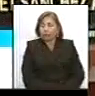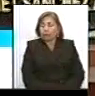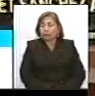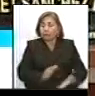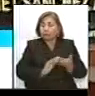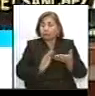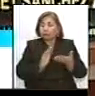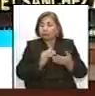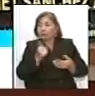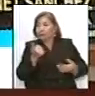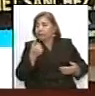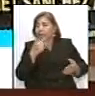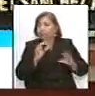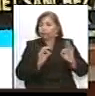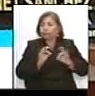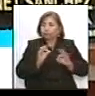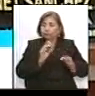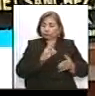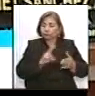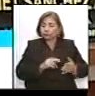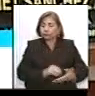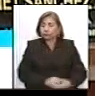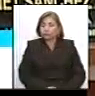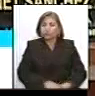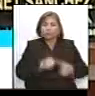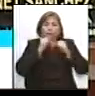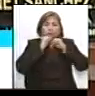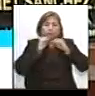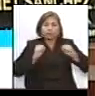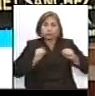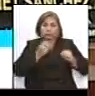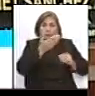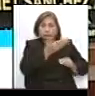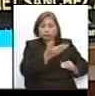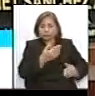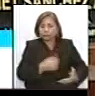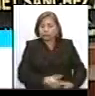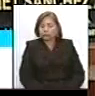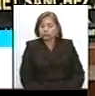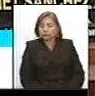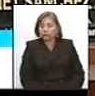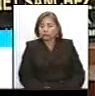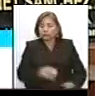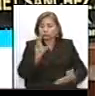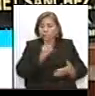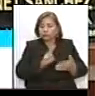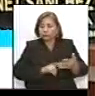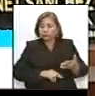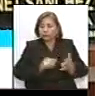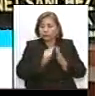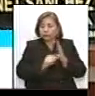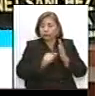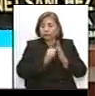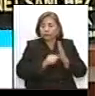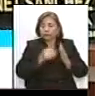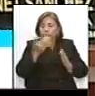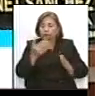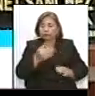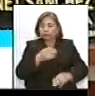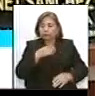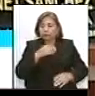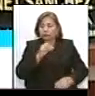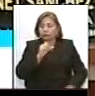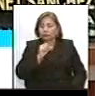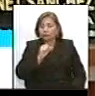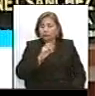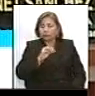Perdón, presidenta, yo quiero aclarar y leer. Señor secretario técnico, ¿puede usted, por favor, leer el artículo para que el congresista Ceballos